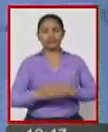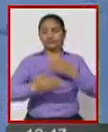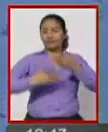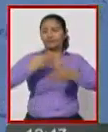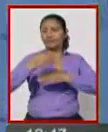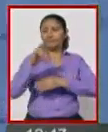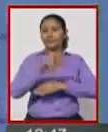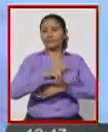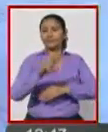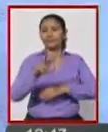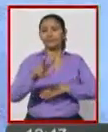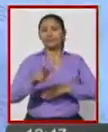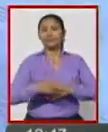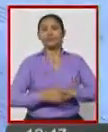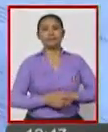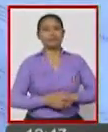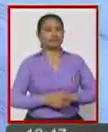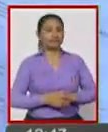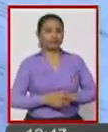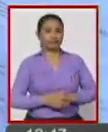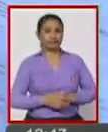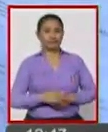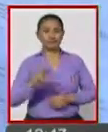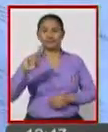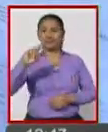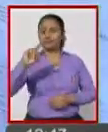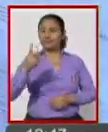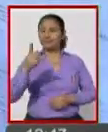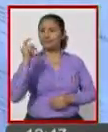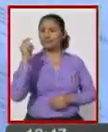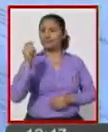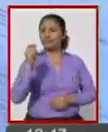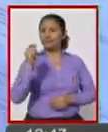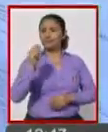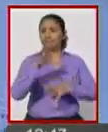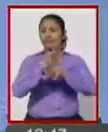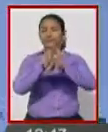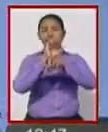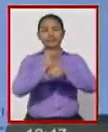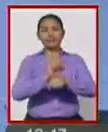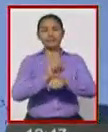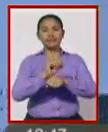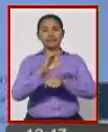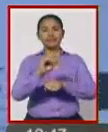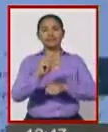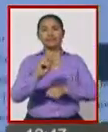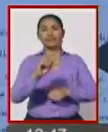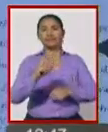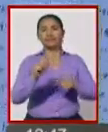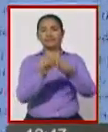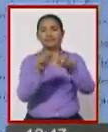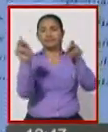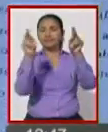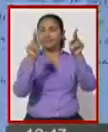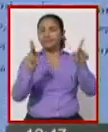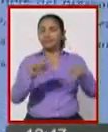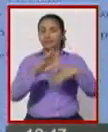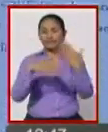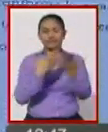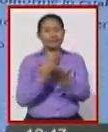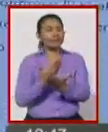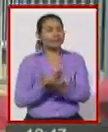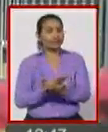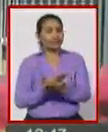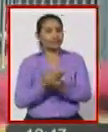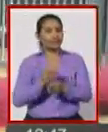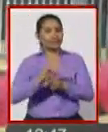actualizar Treintañal, el segundo testimonio, tradición, catastro, plano, todo,